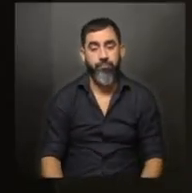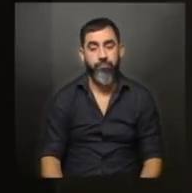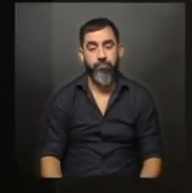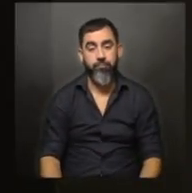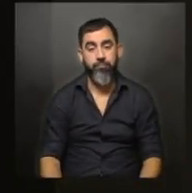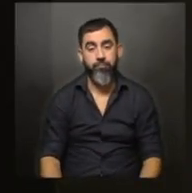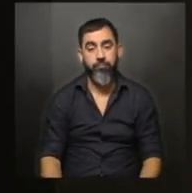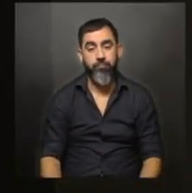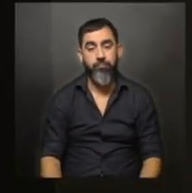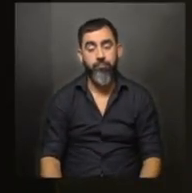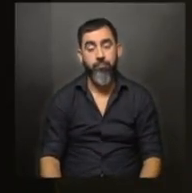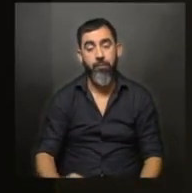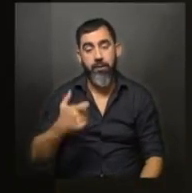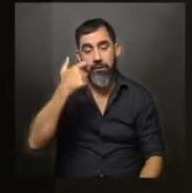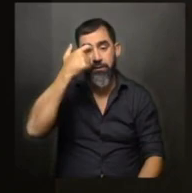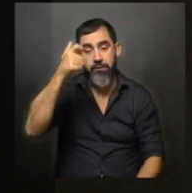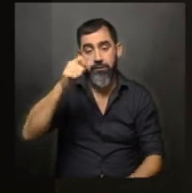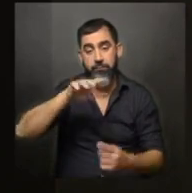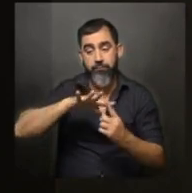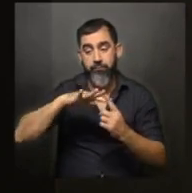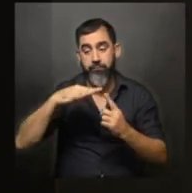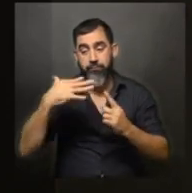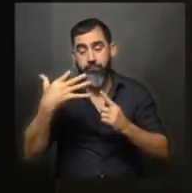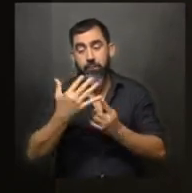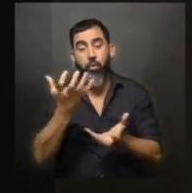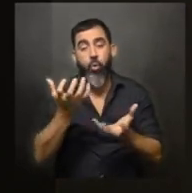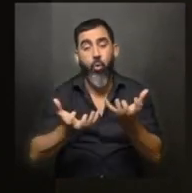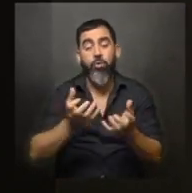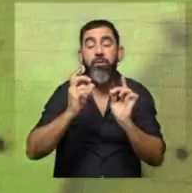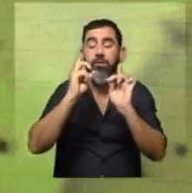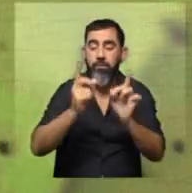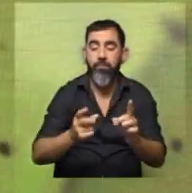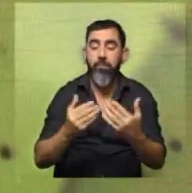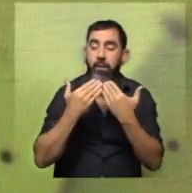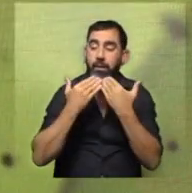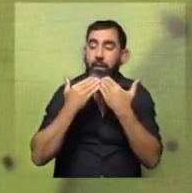bueno, como siempre, la ciencia nos rodea en la cocina, sí, también. Exactamente. Gracias, Alexandra.